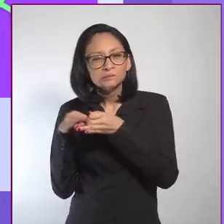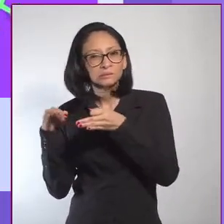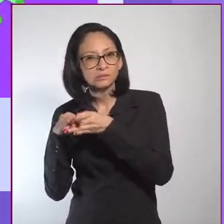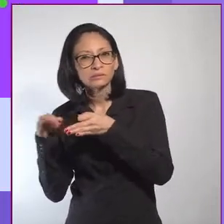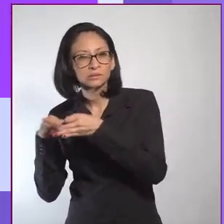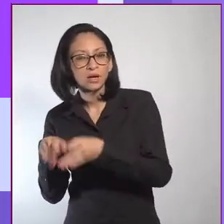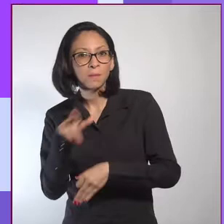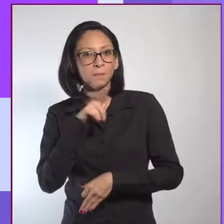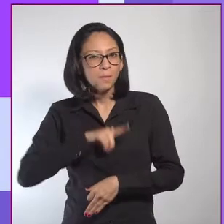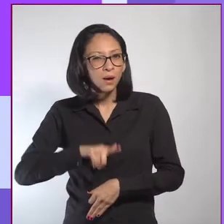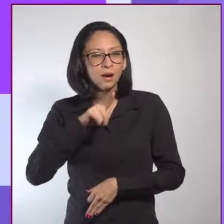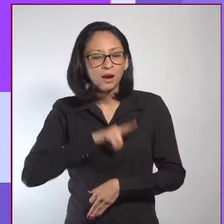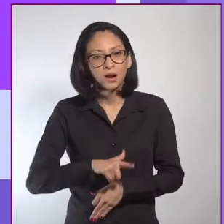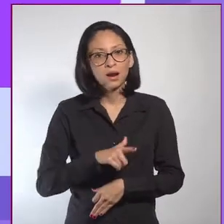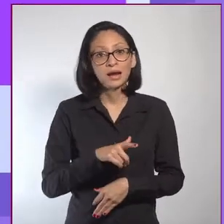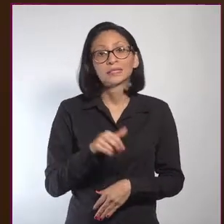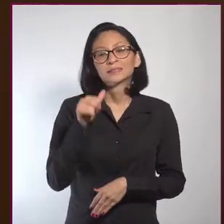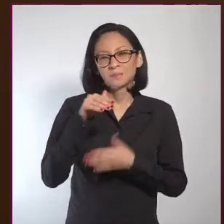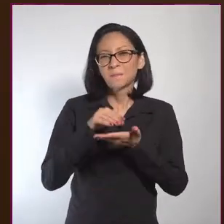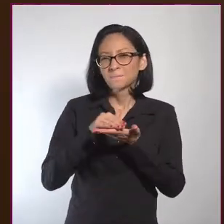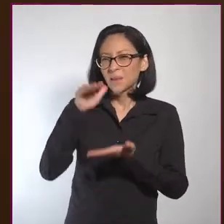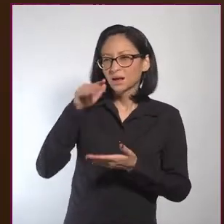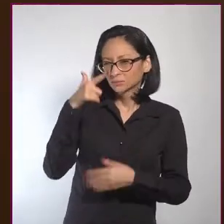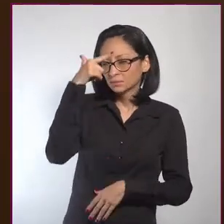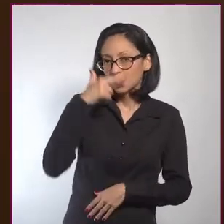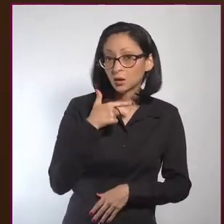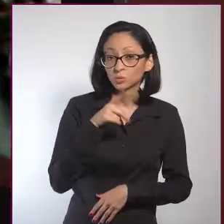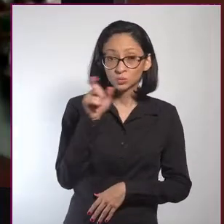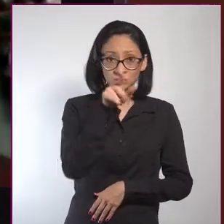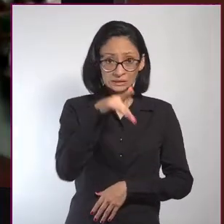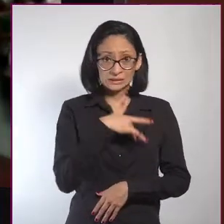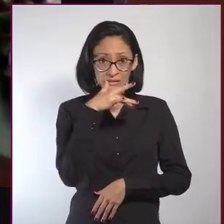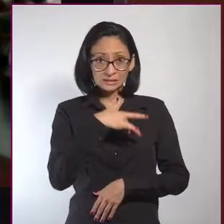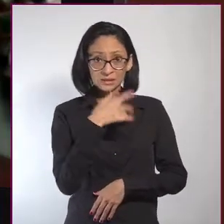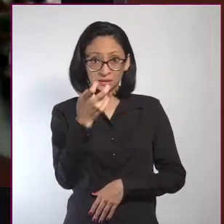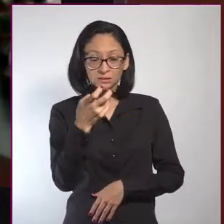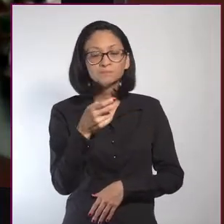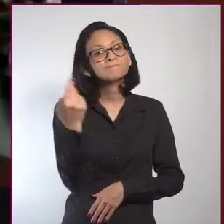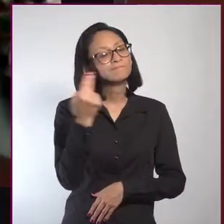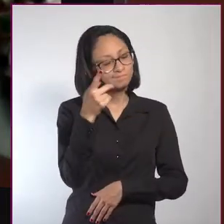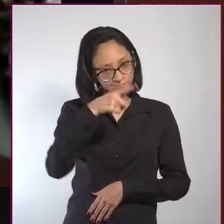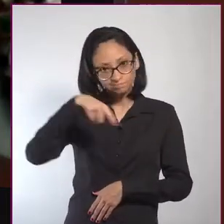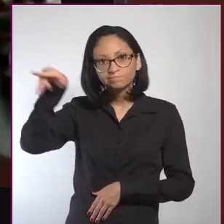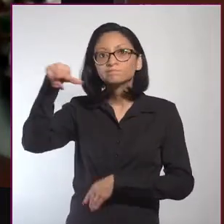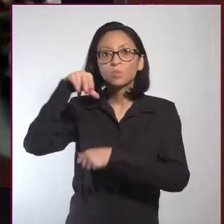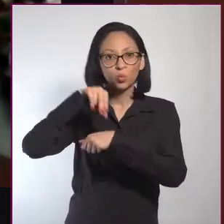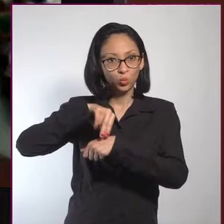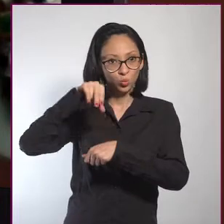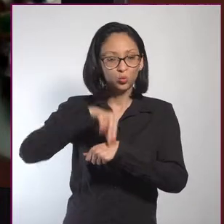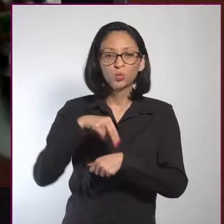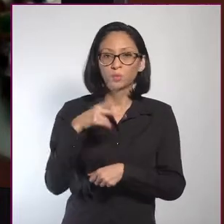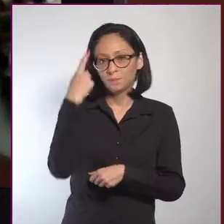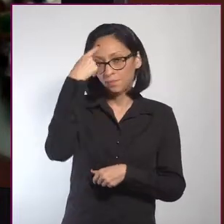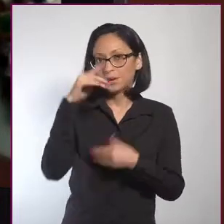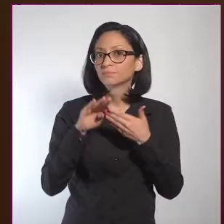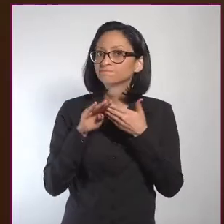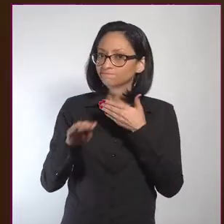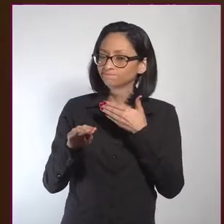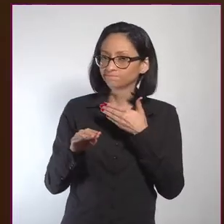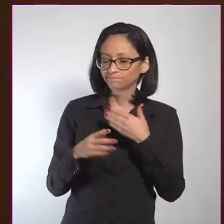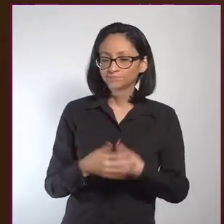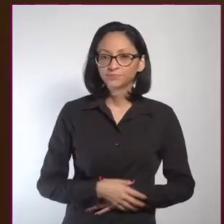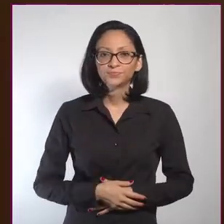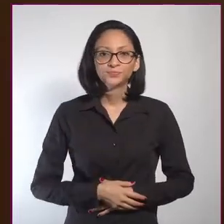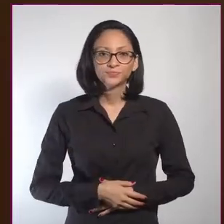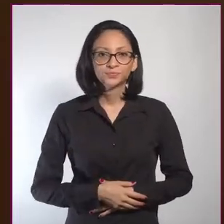día, particularmente en la noche. Si tiene alguno de esos síntomas, es muy importante que acuda al médico para que le midan la glucosa.